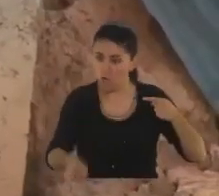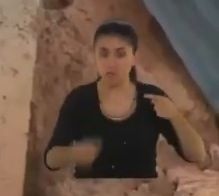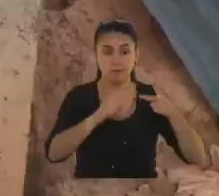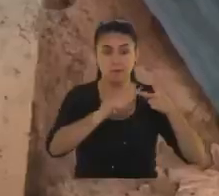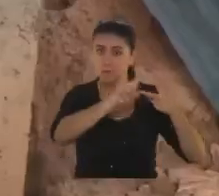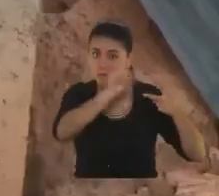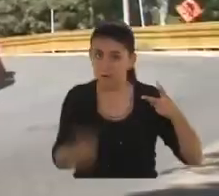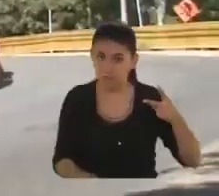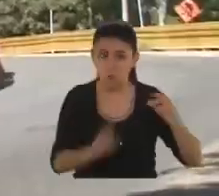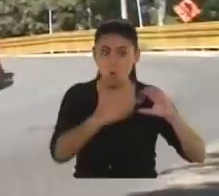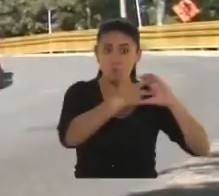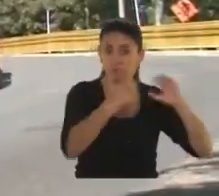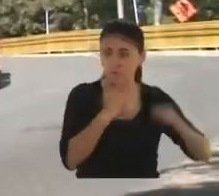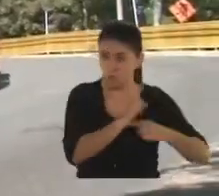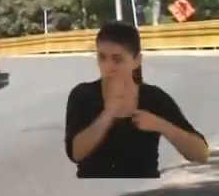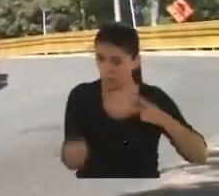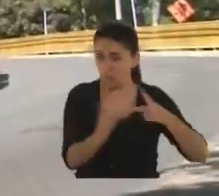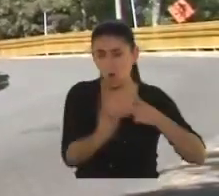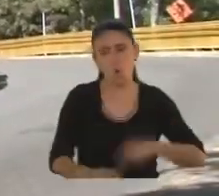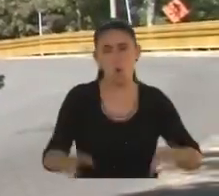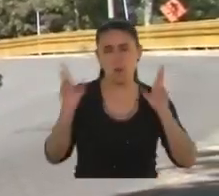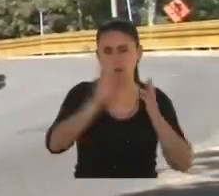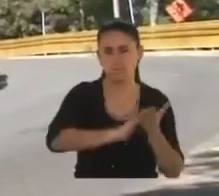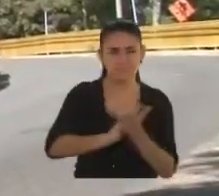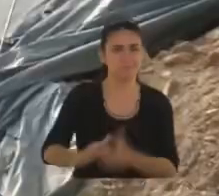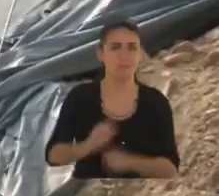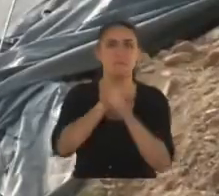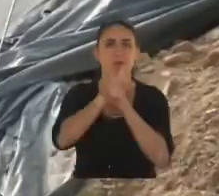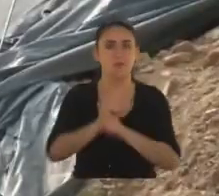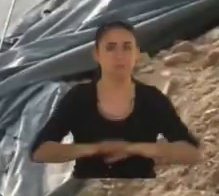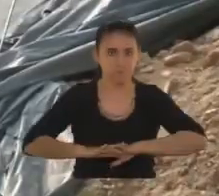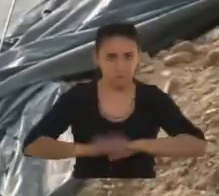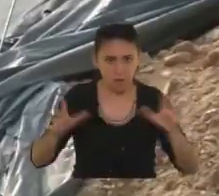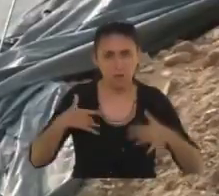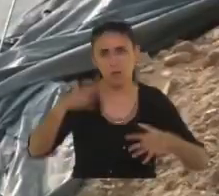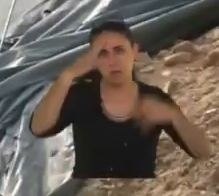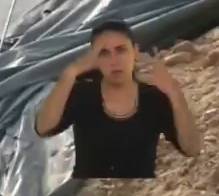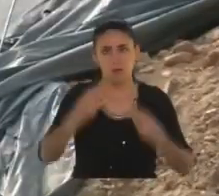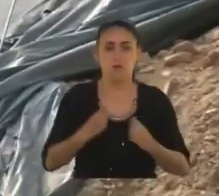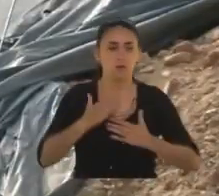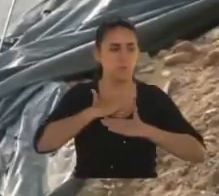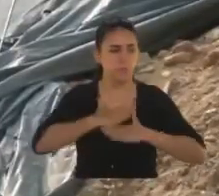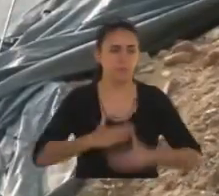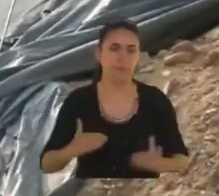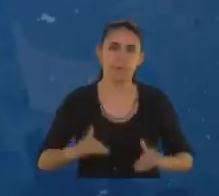instancia se resuelva la problemática y así recuperar la tranquilidad perdida.